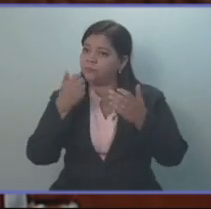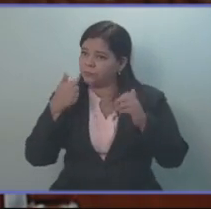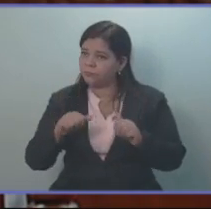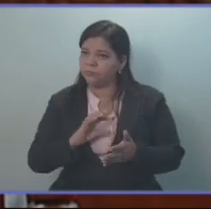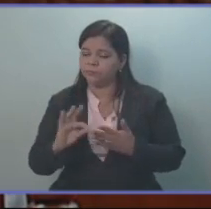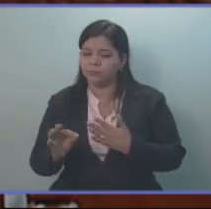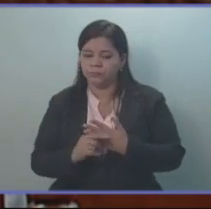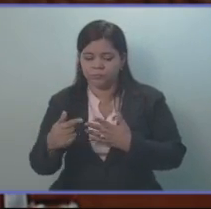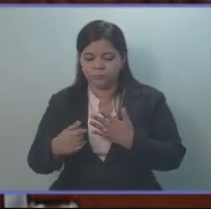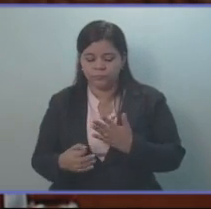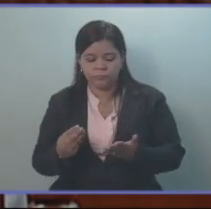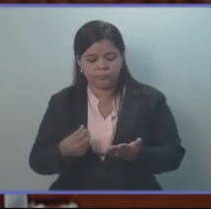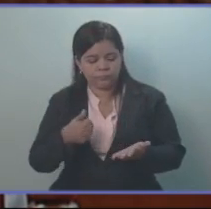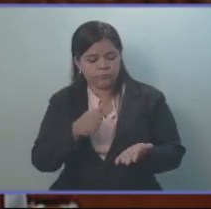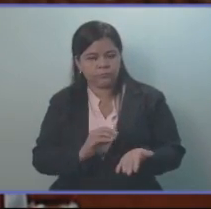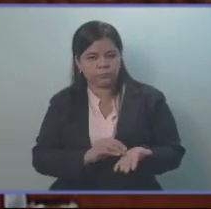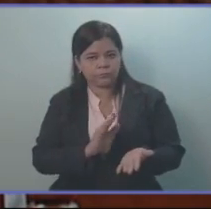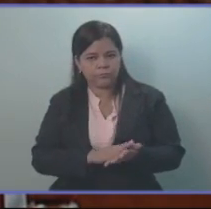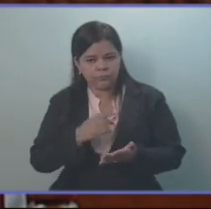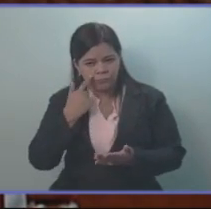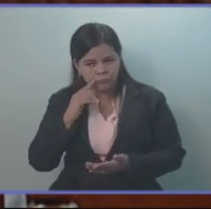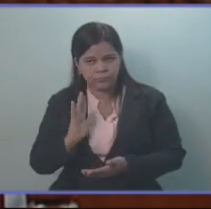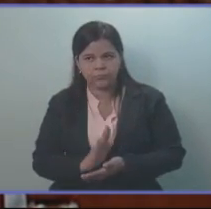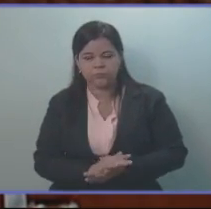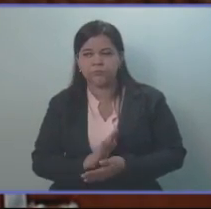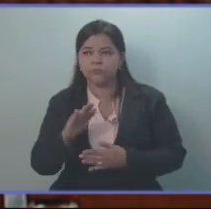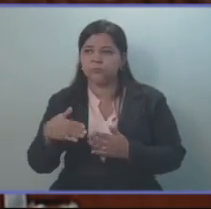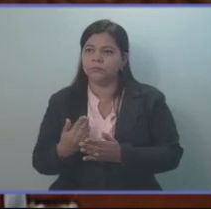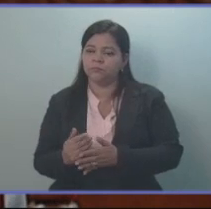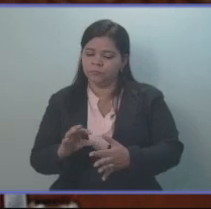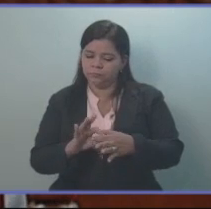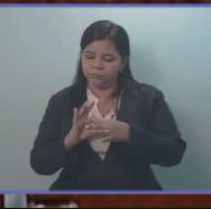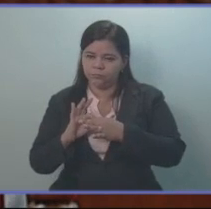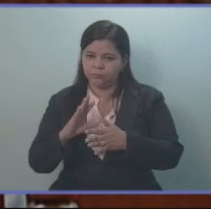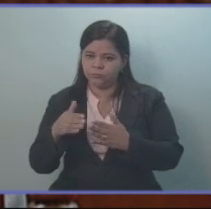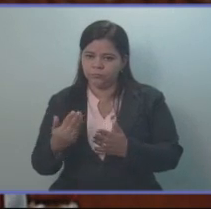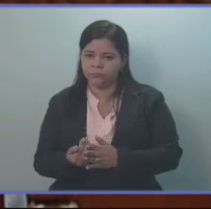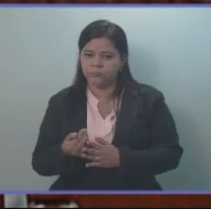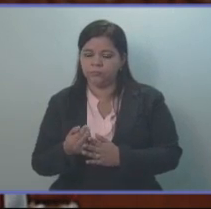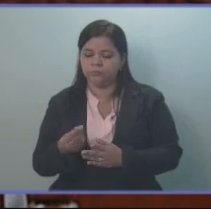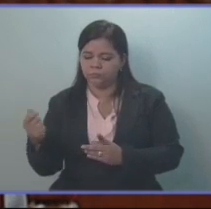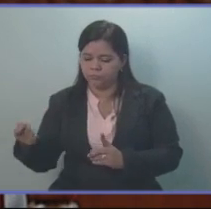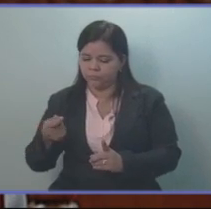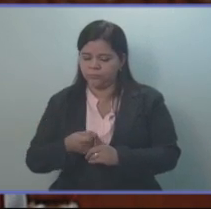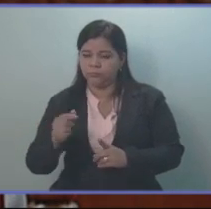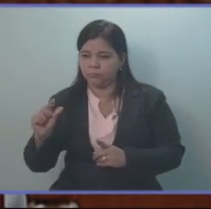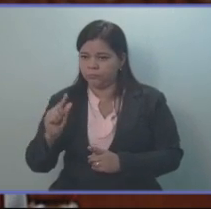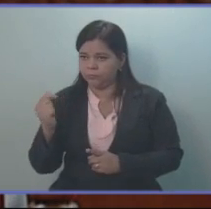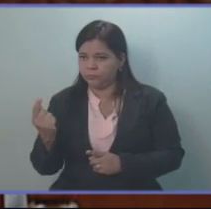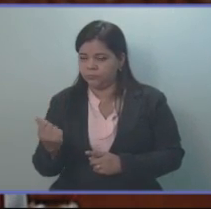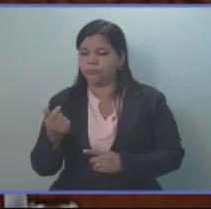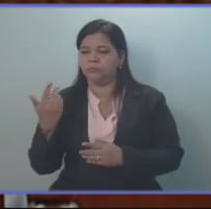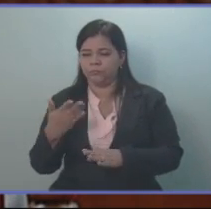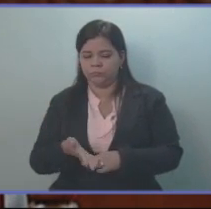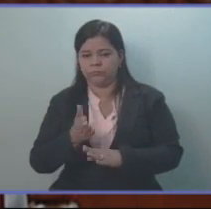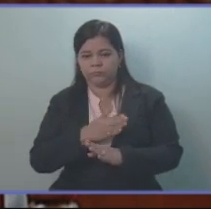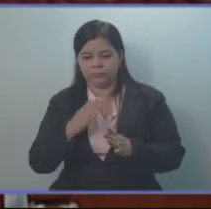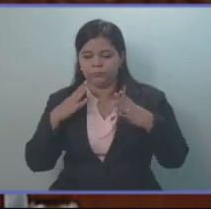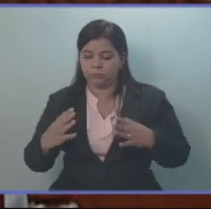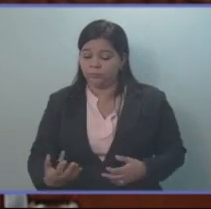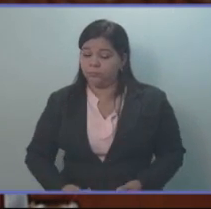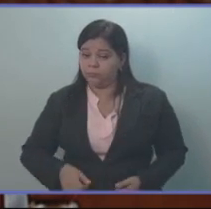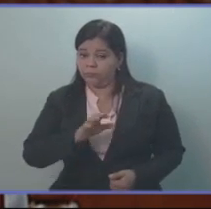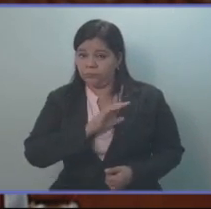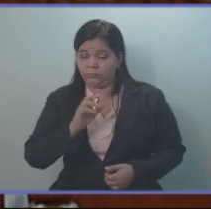acuerdo financiero estableciendo, entre otras, las condiciones y modalidades para el desembolso del crédito blando otorgado por el Gobierno de la